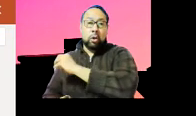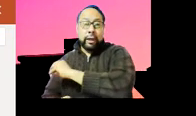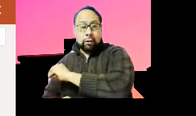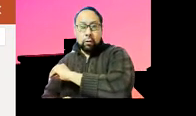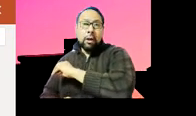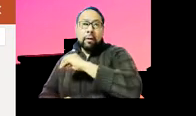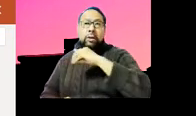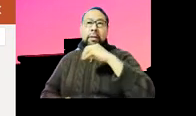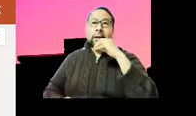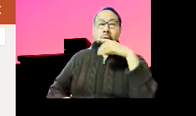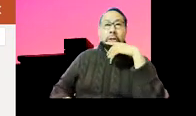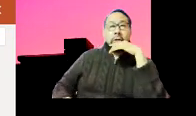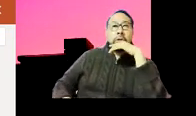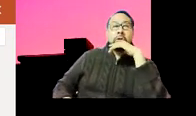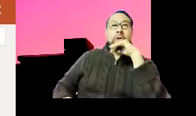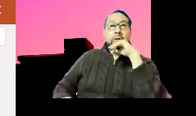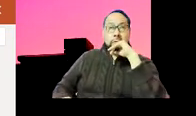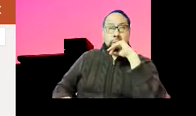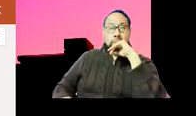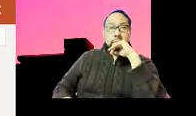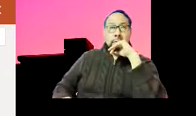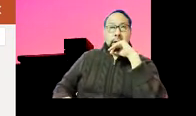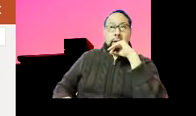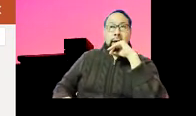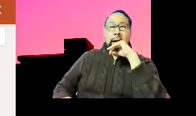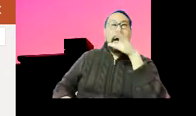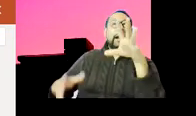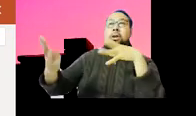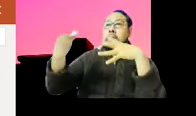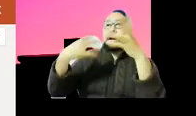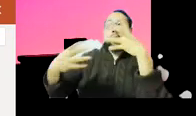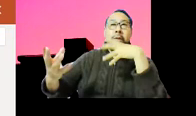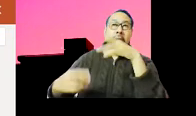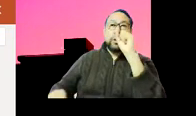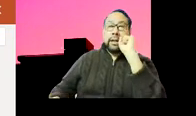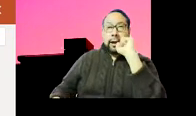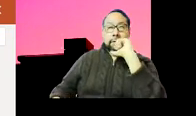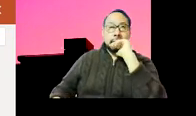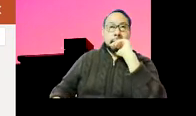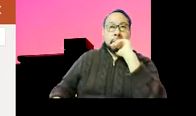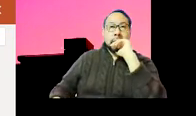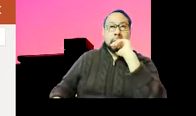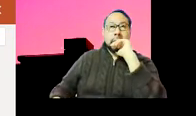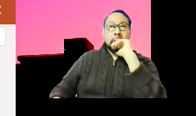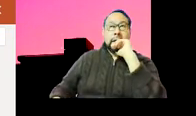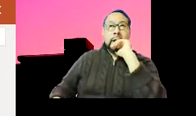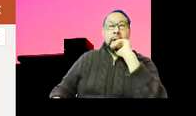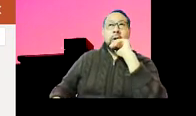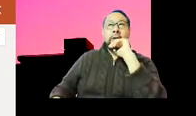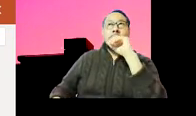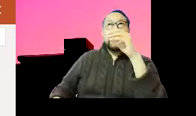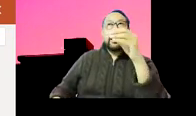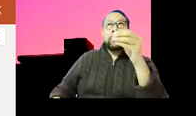ante todo esto. Muchas veces cuando nosotros, a alguien nos quiere convencer una idea,